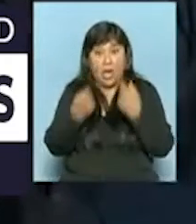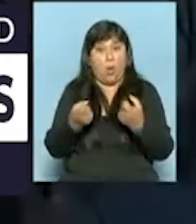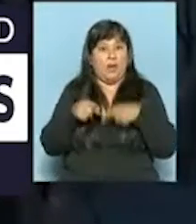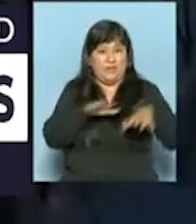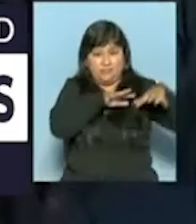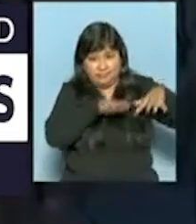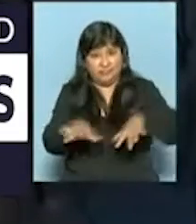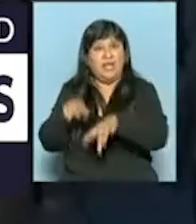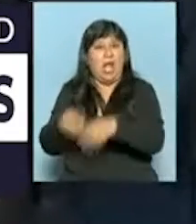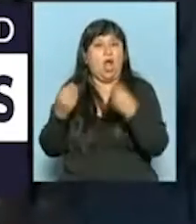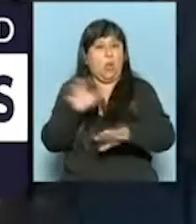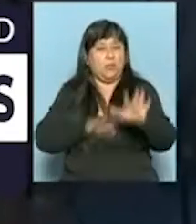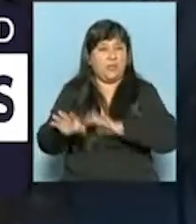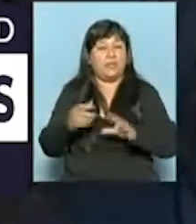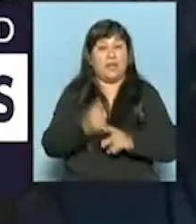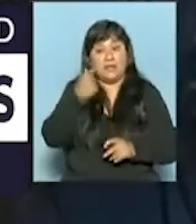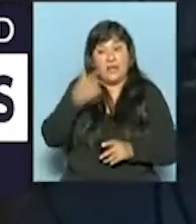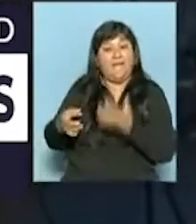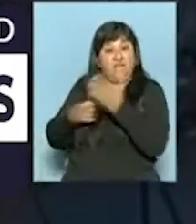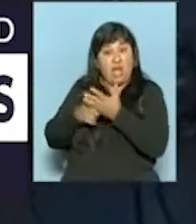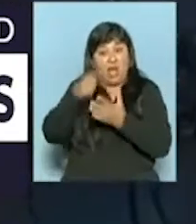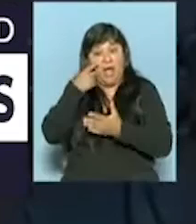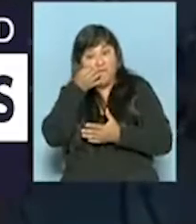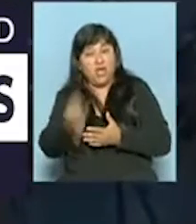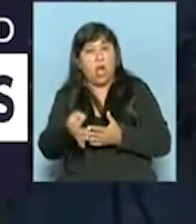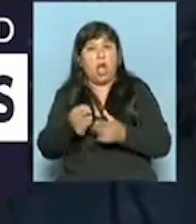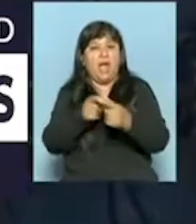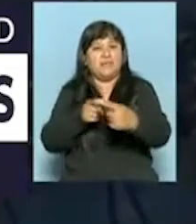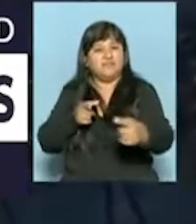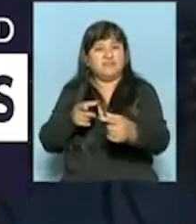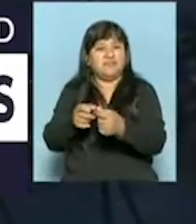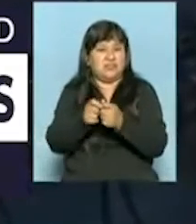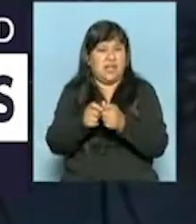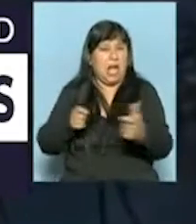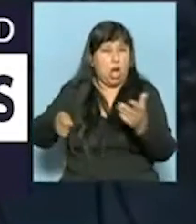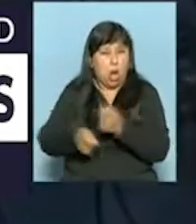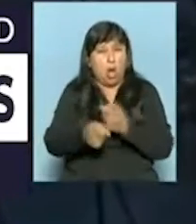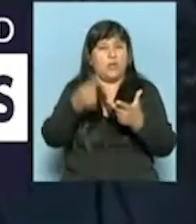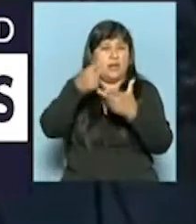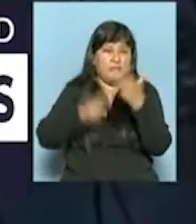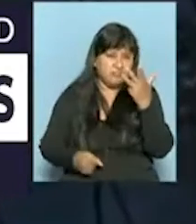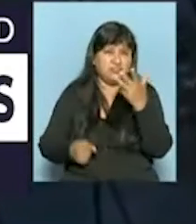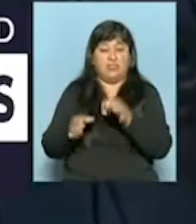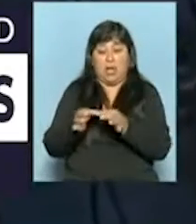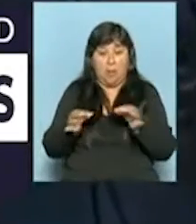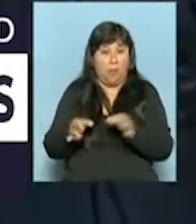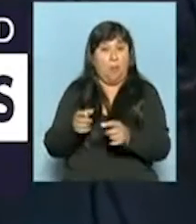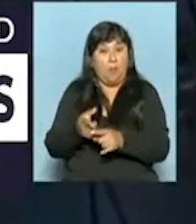fiscal. Hay armas tumberas que se han secuestrado, hay municiones, elementos cortantes. Bueno, la verdad que una